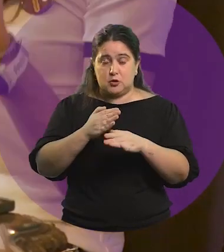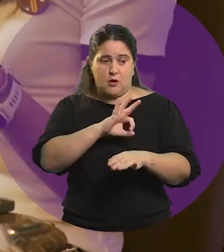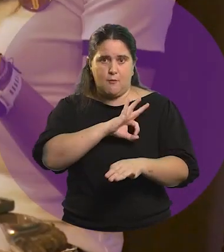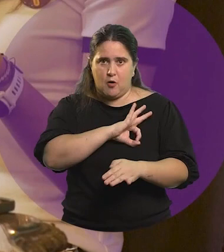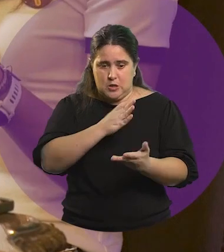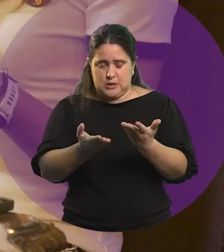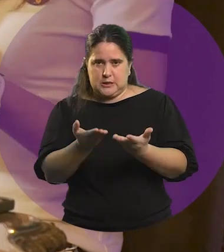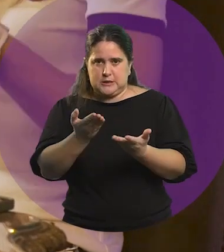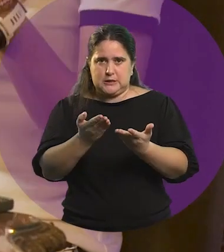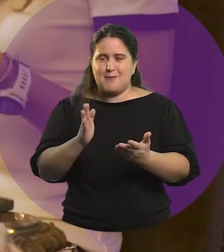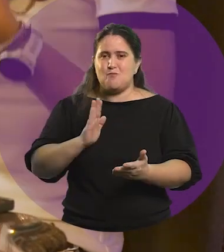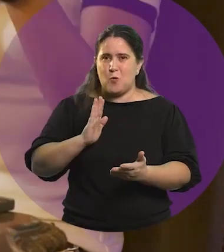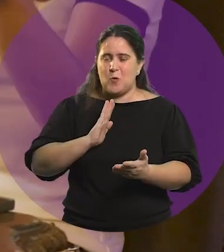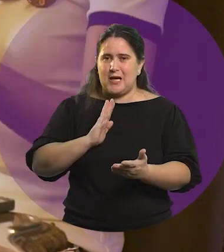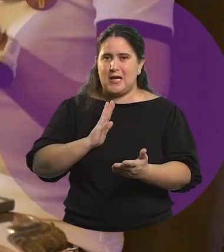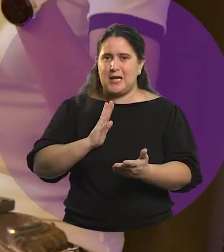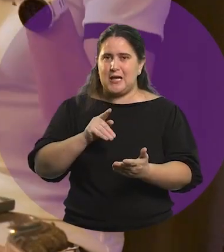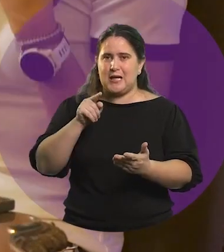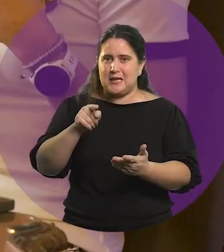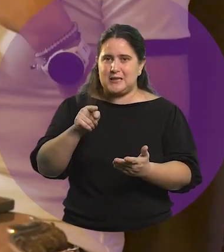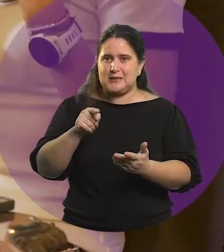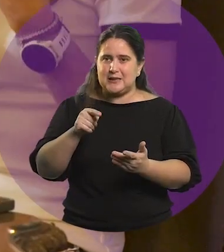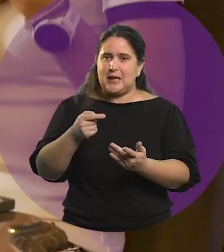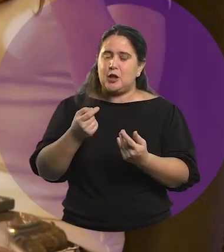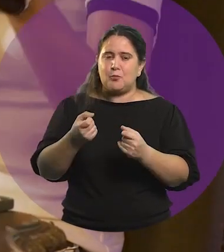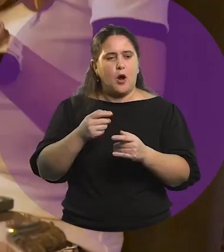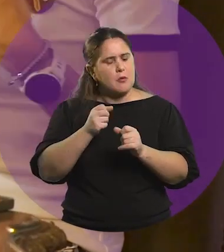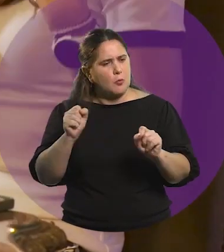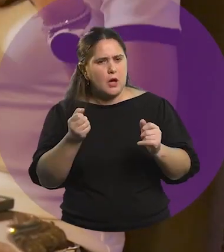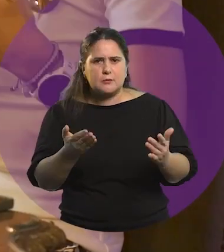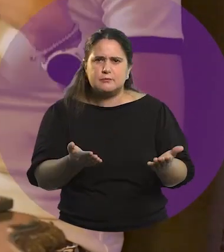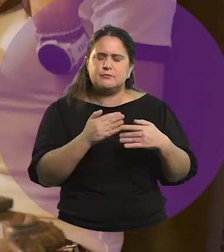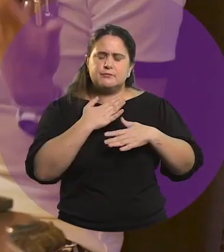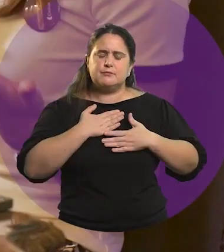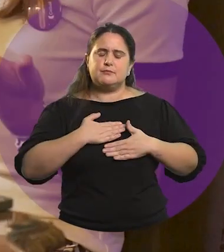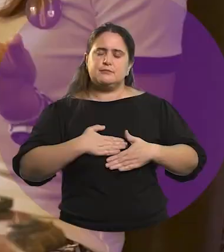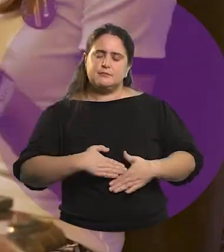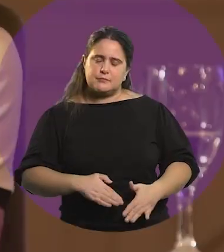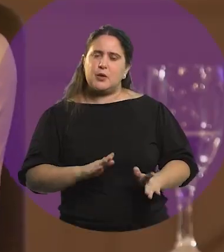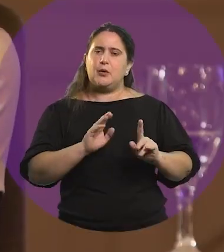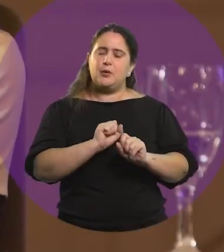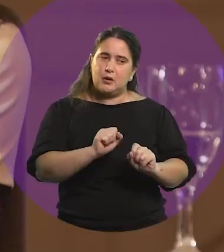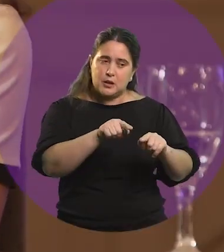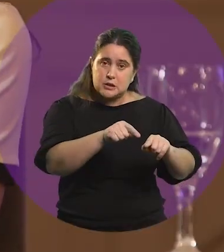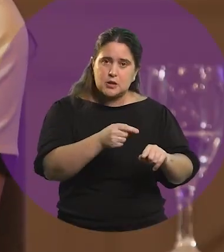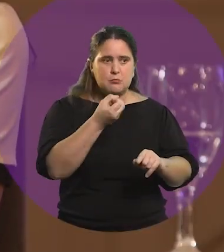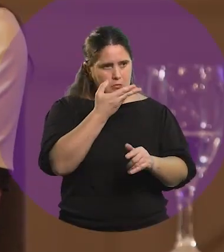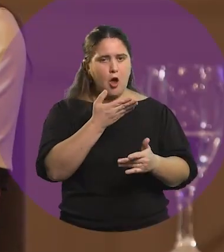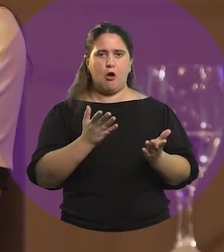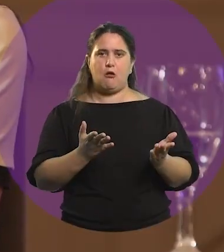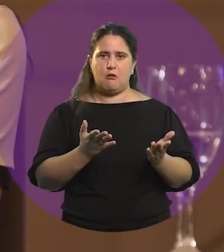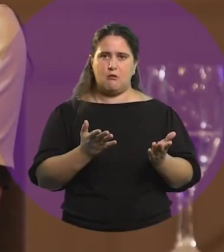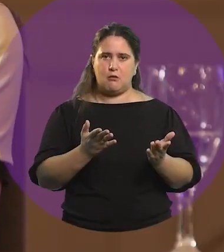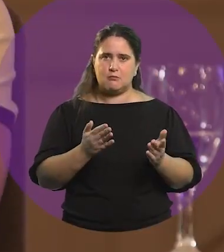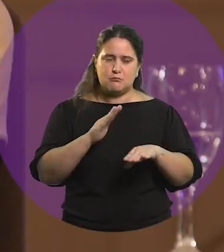prueba, las mujeres que reciben una intervención que las ayuda a relajarse y a respirar, terminan performando